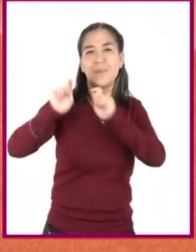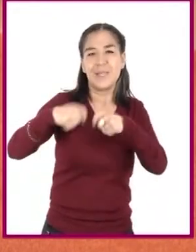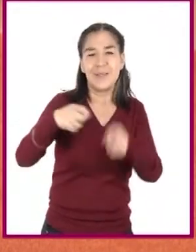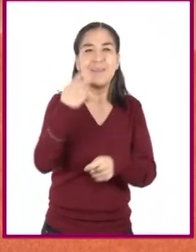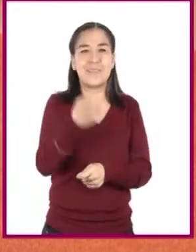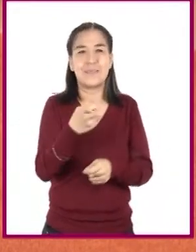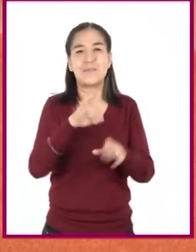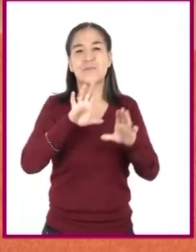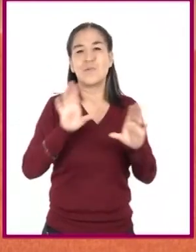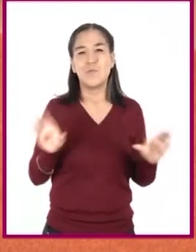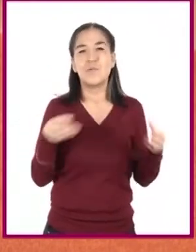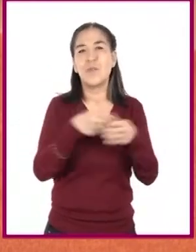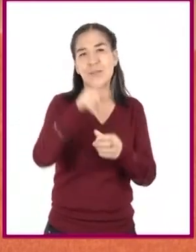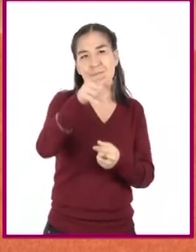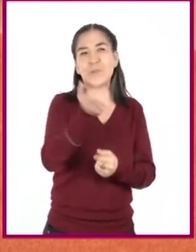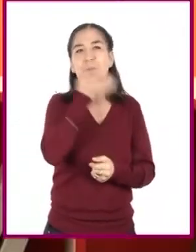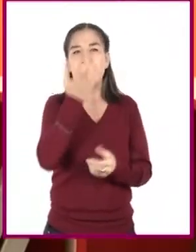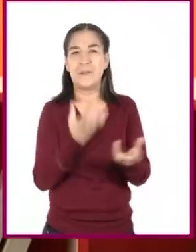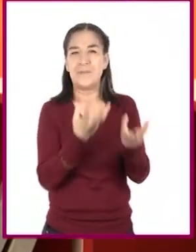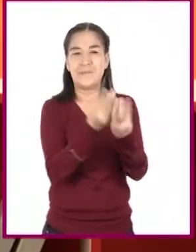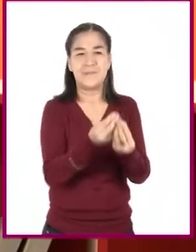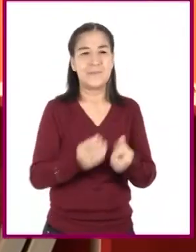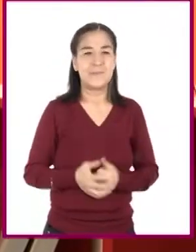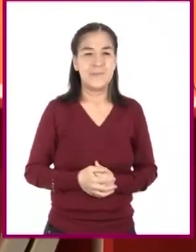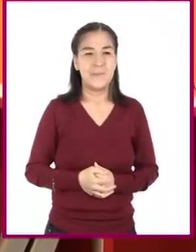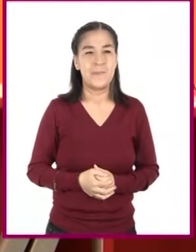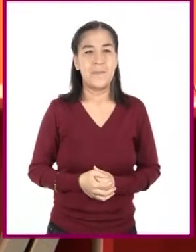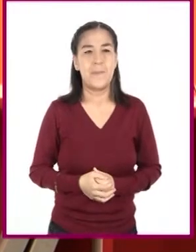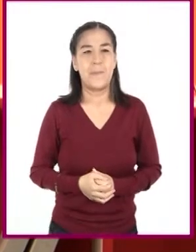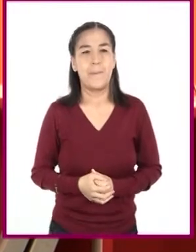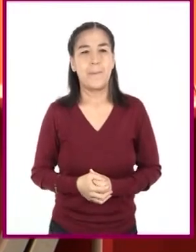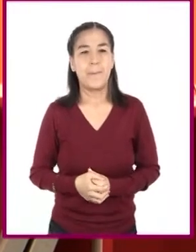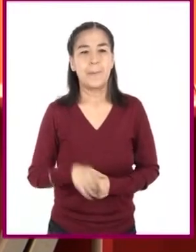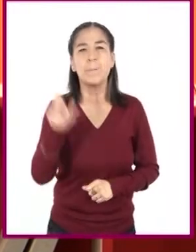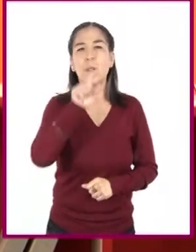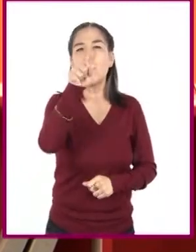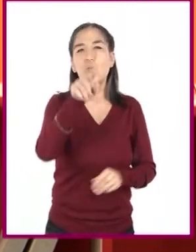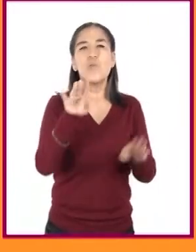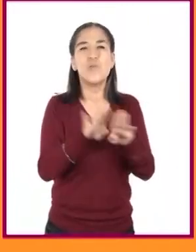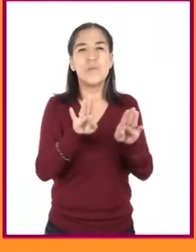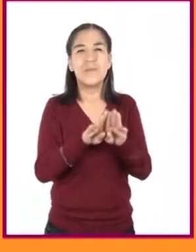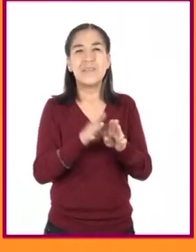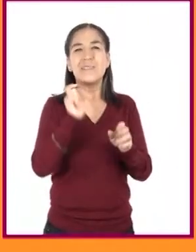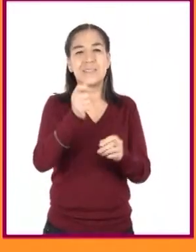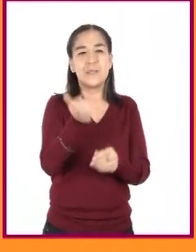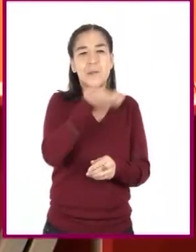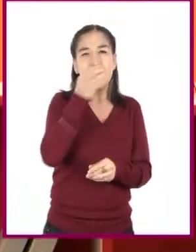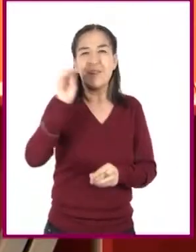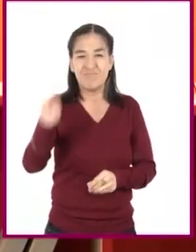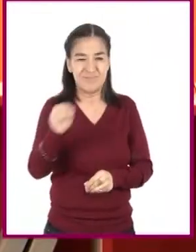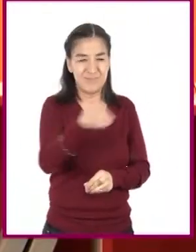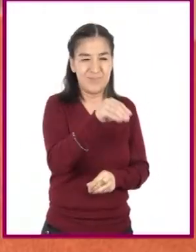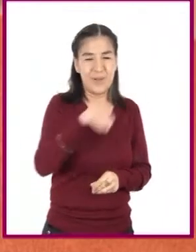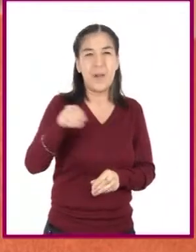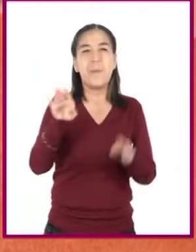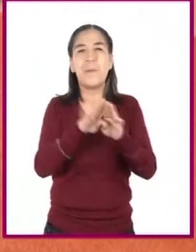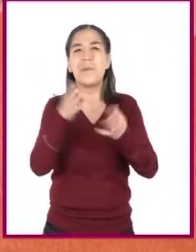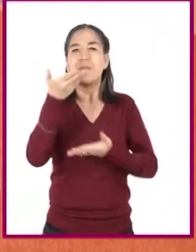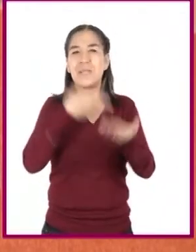de la comunidad a la que pertenecen. Al combinar estos aspectos descubrirás que hay muchas formas de ser